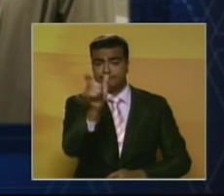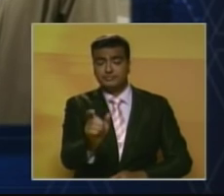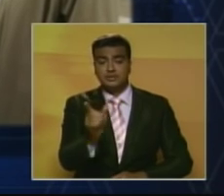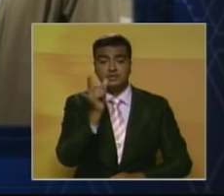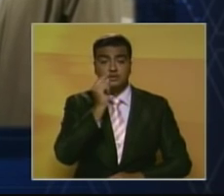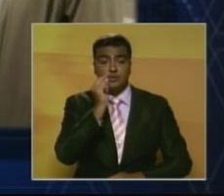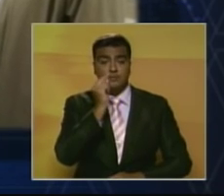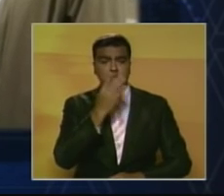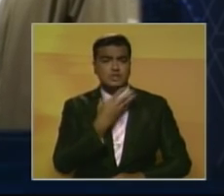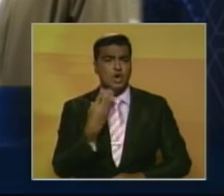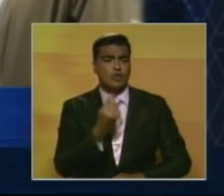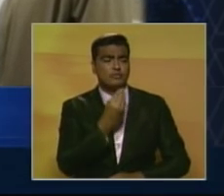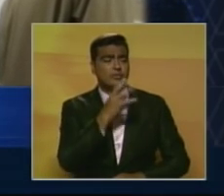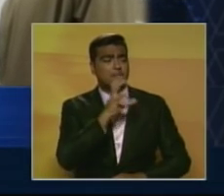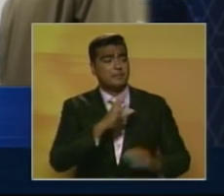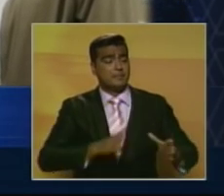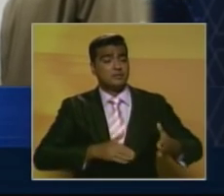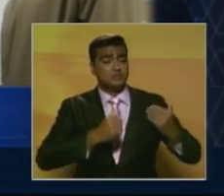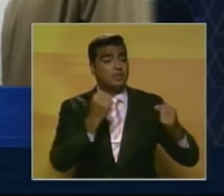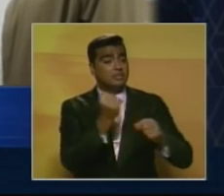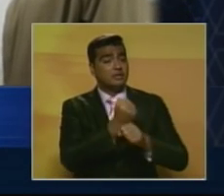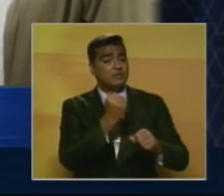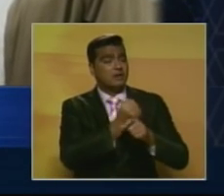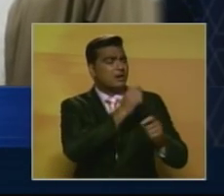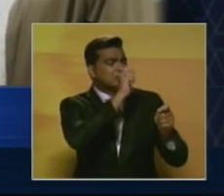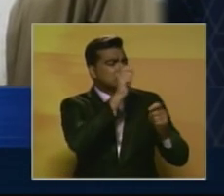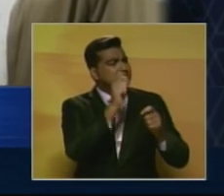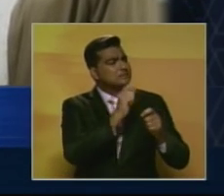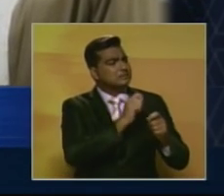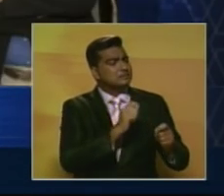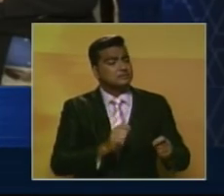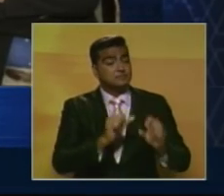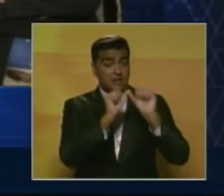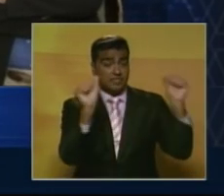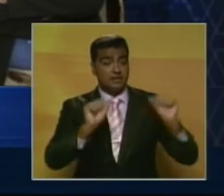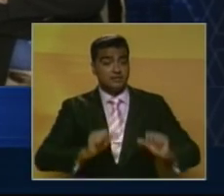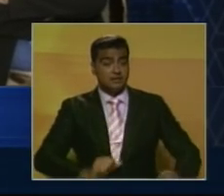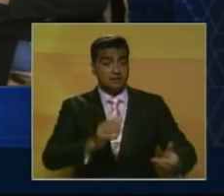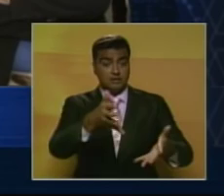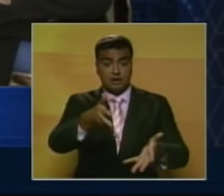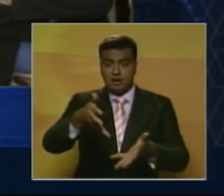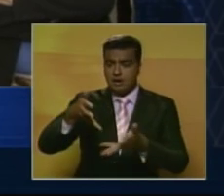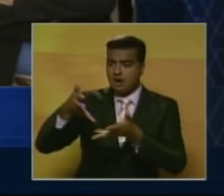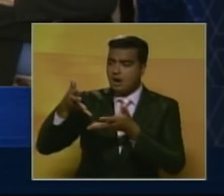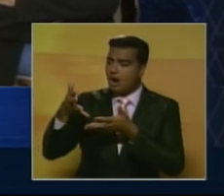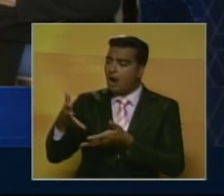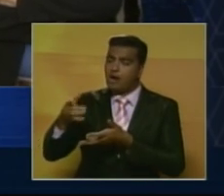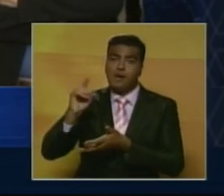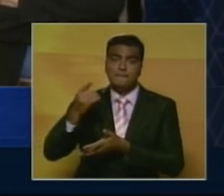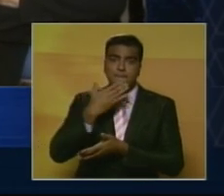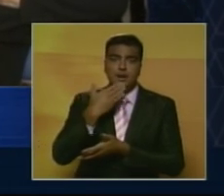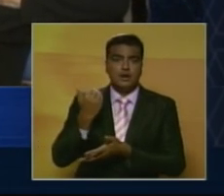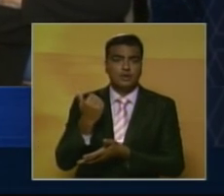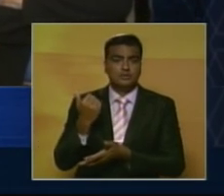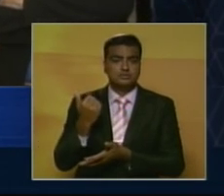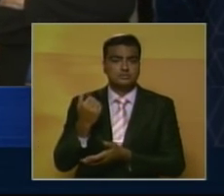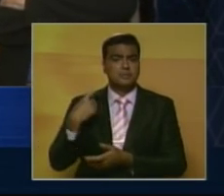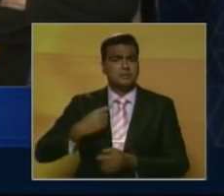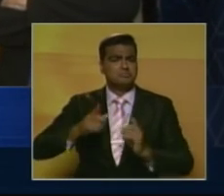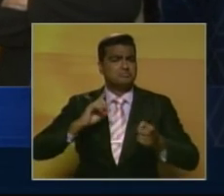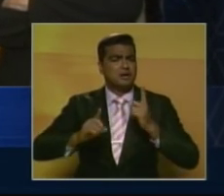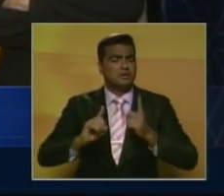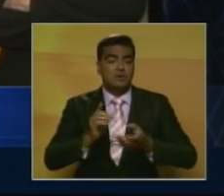juventud y fue en el país que comenzó a dedicarse a la escultura. El artista recibió el Premio Nacional de Escultura del Salón y tuvo